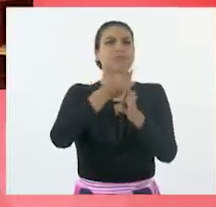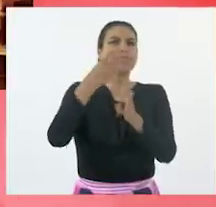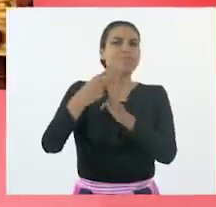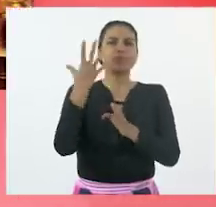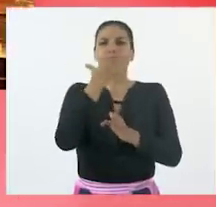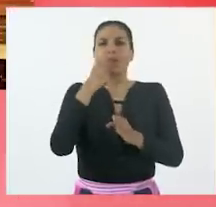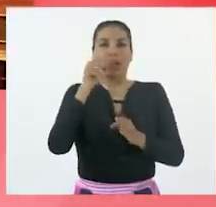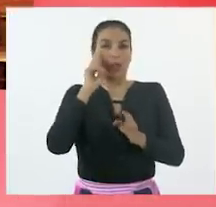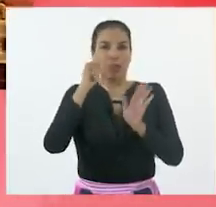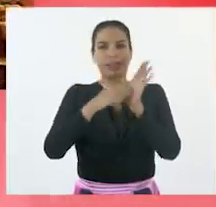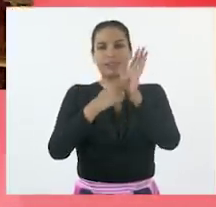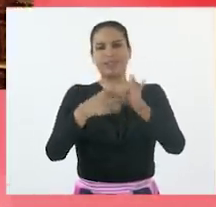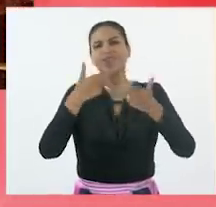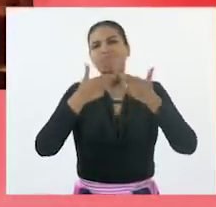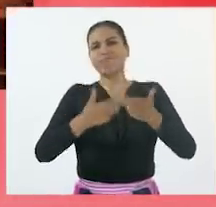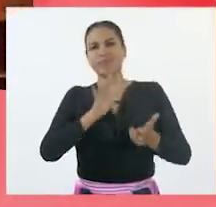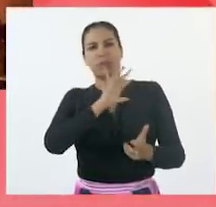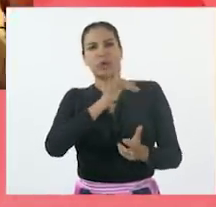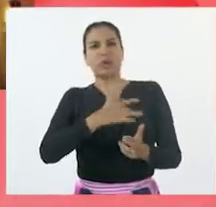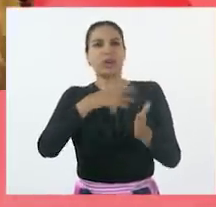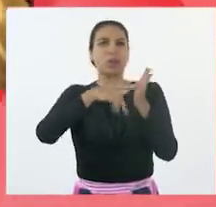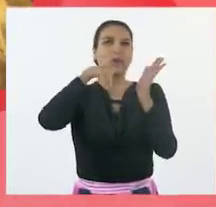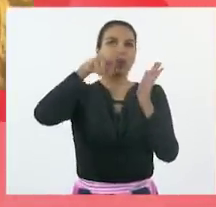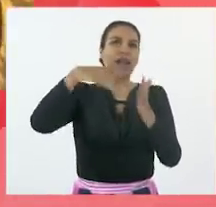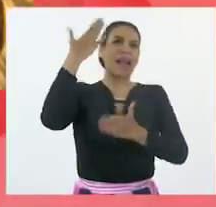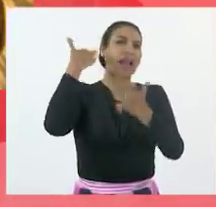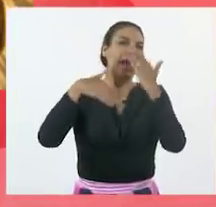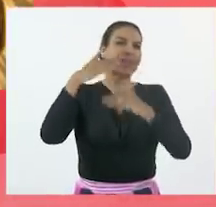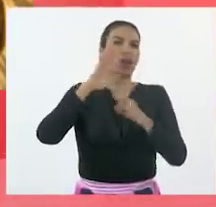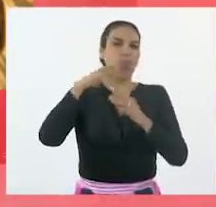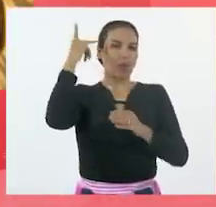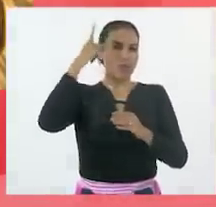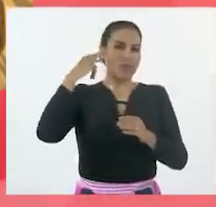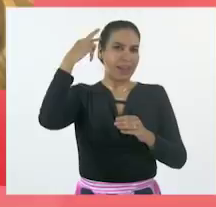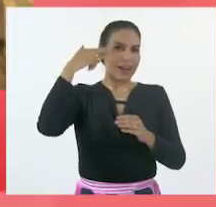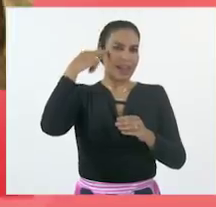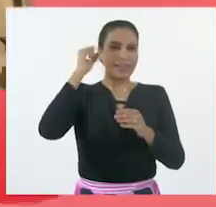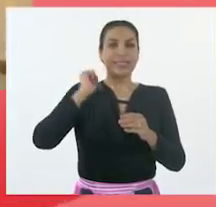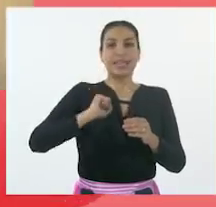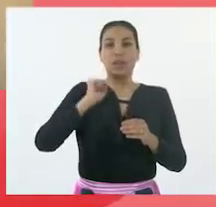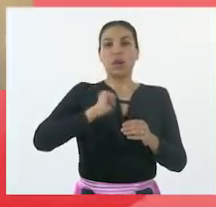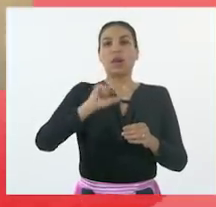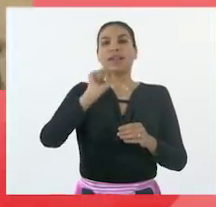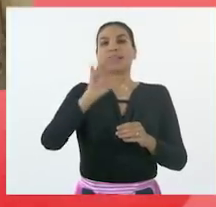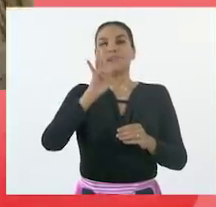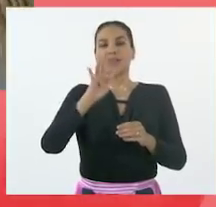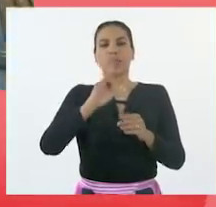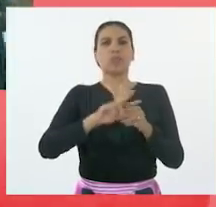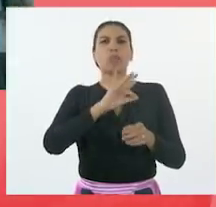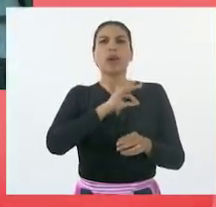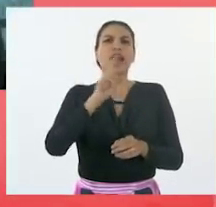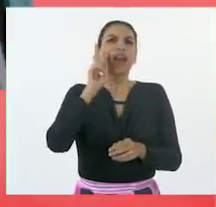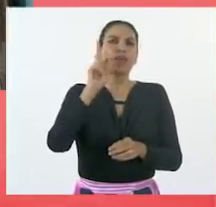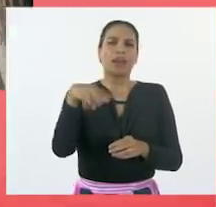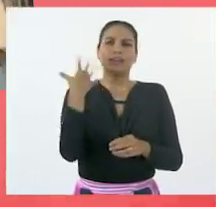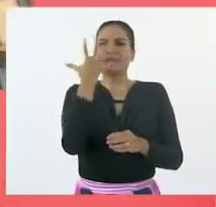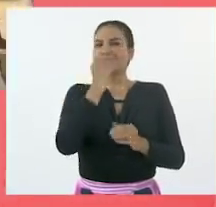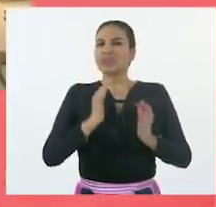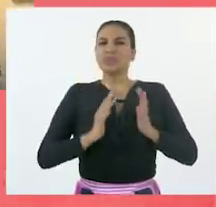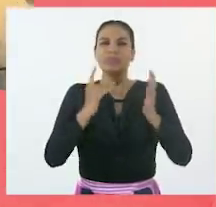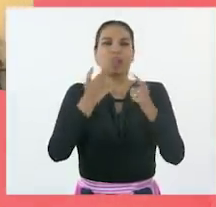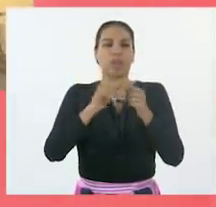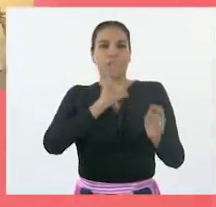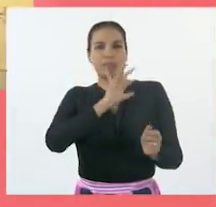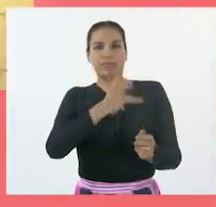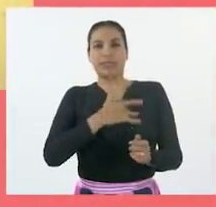se presenta una rica colección de pinturas virreinales y del siglo XIX. También podemos admirar una impresionante